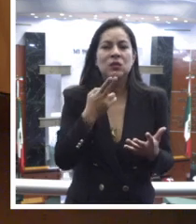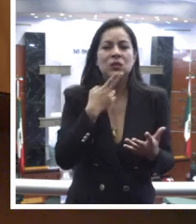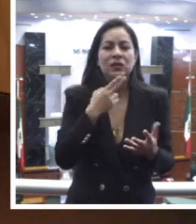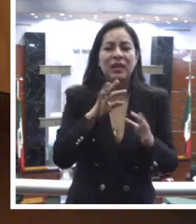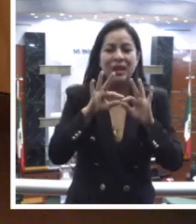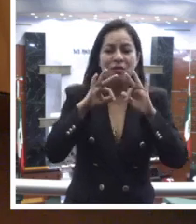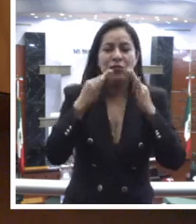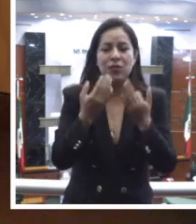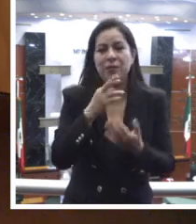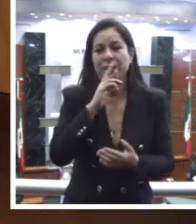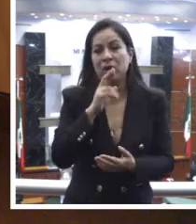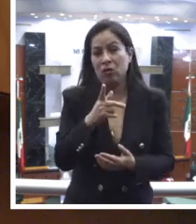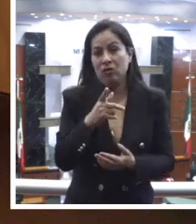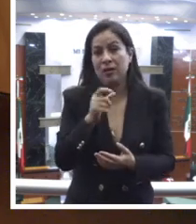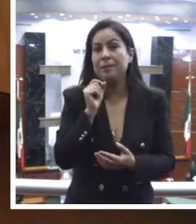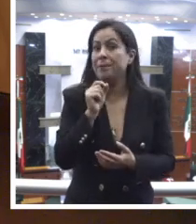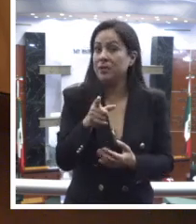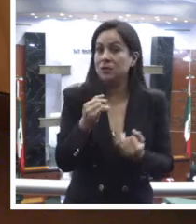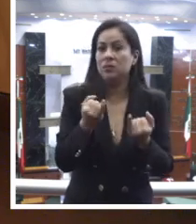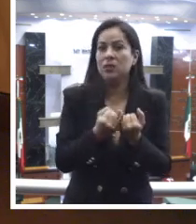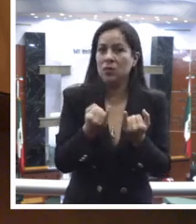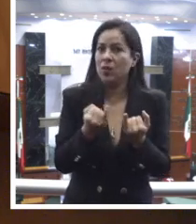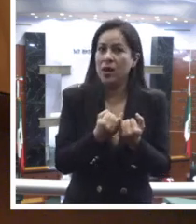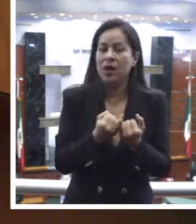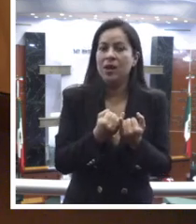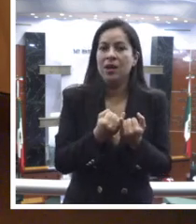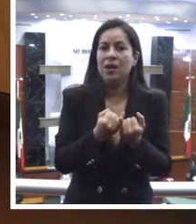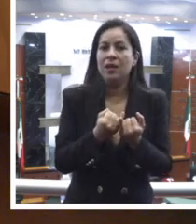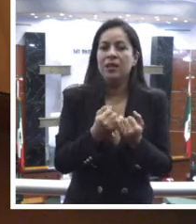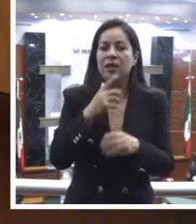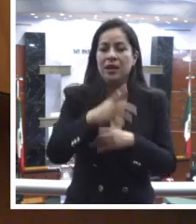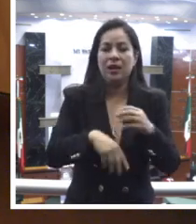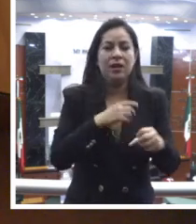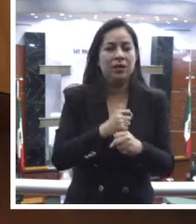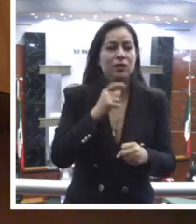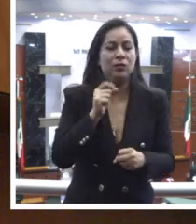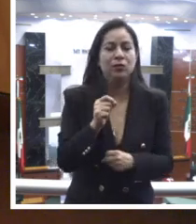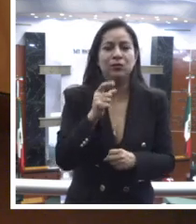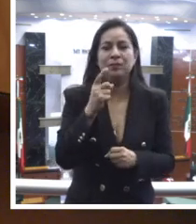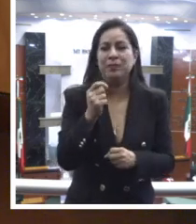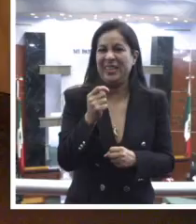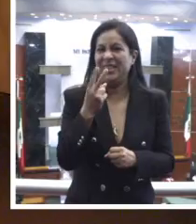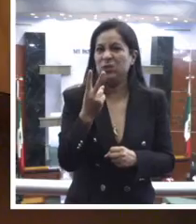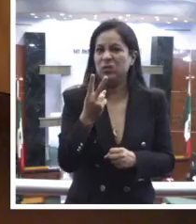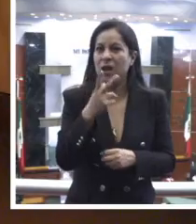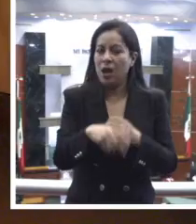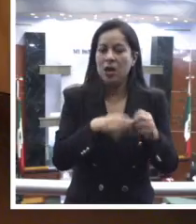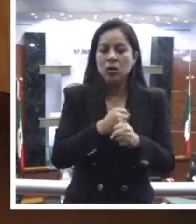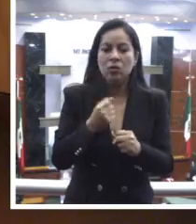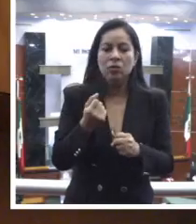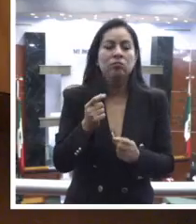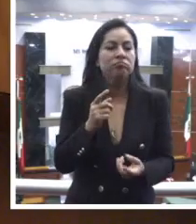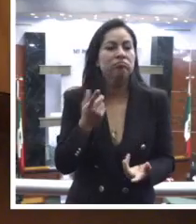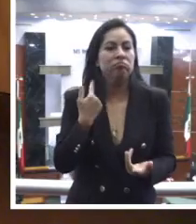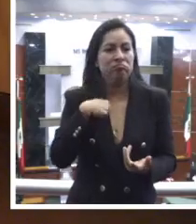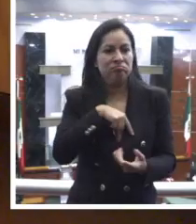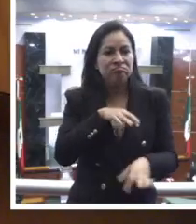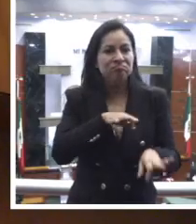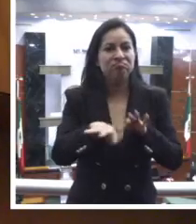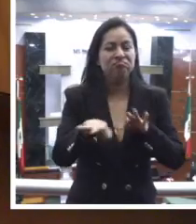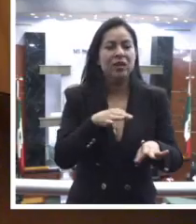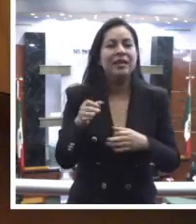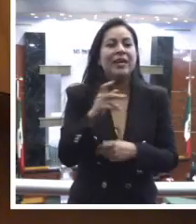la mejor manera. Y desde luego, desde el año 2022 nos dimos a la tarea de